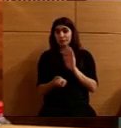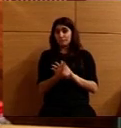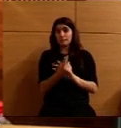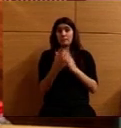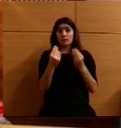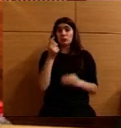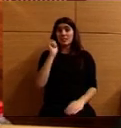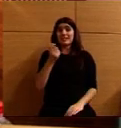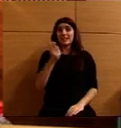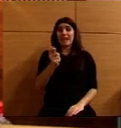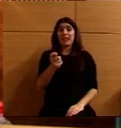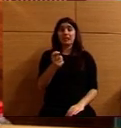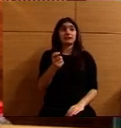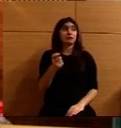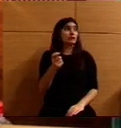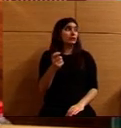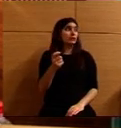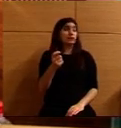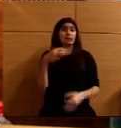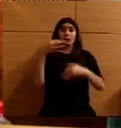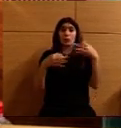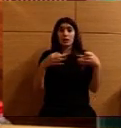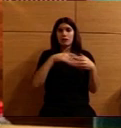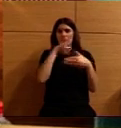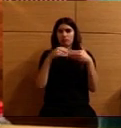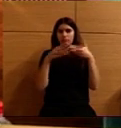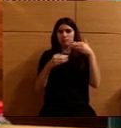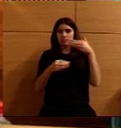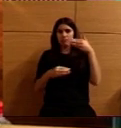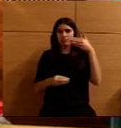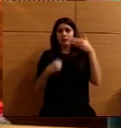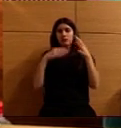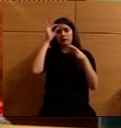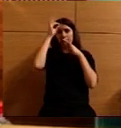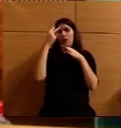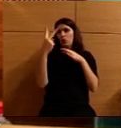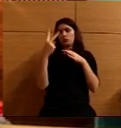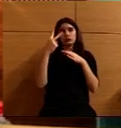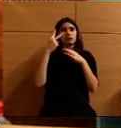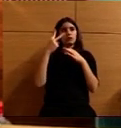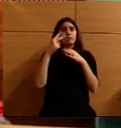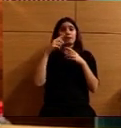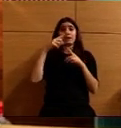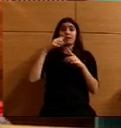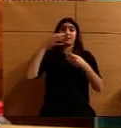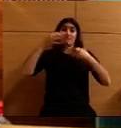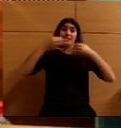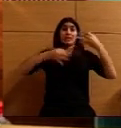de sentencias y jurisprudencia. Concretamente le voy a decir dos: la del TSJ